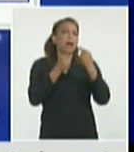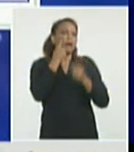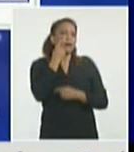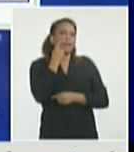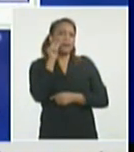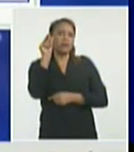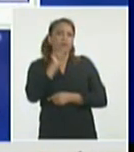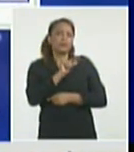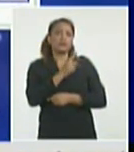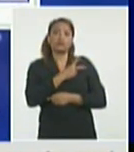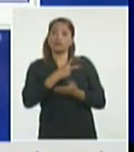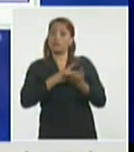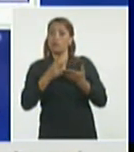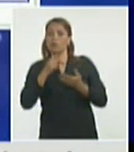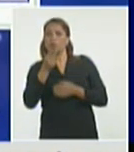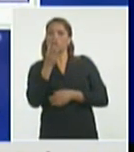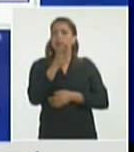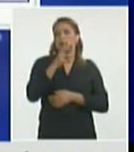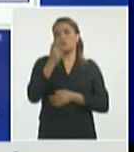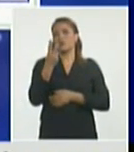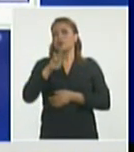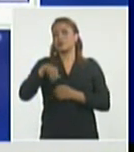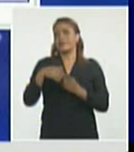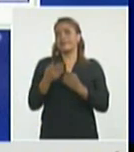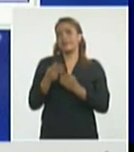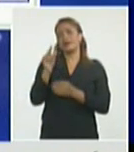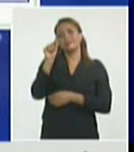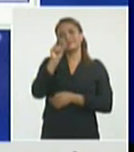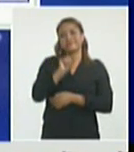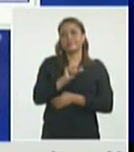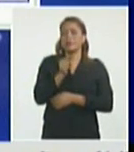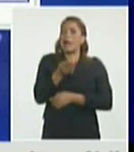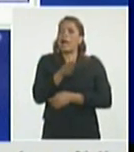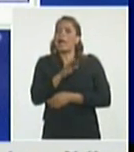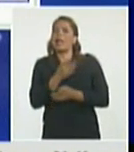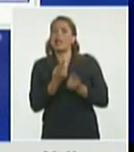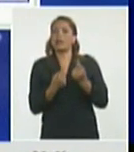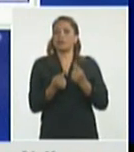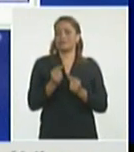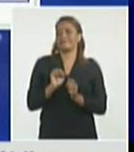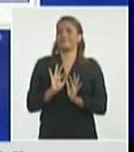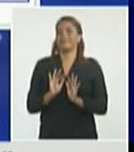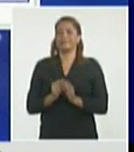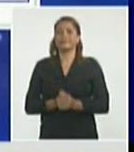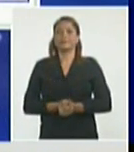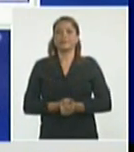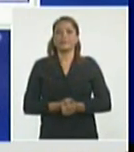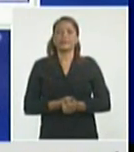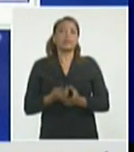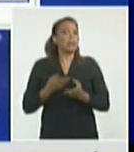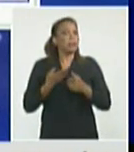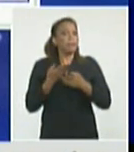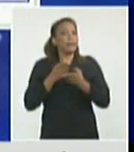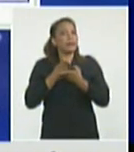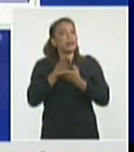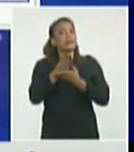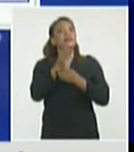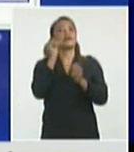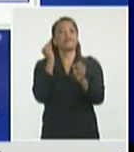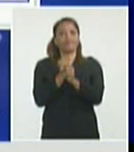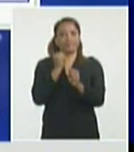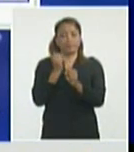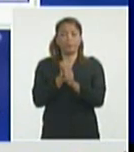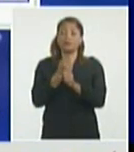los últimos 2 o 3 días una discreta disminución. No obstante, la tendencia de todas formas al